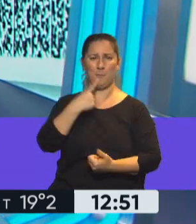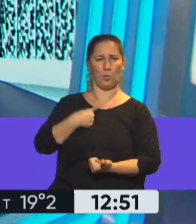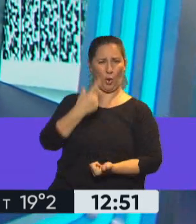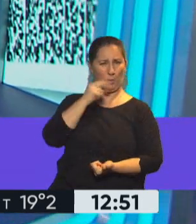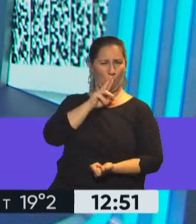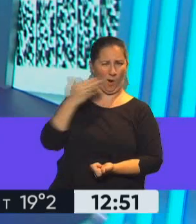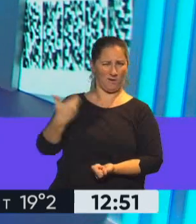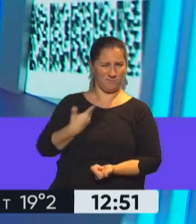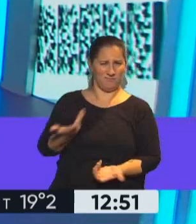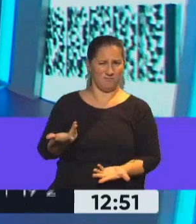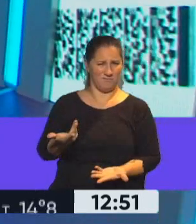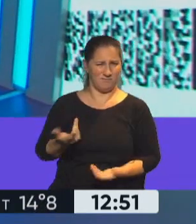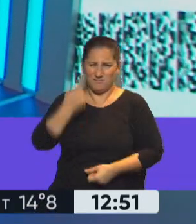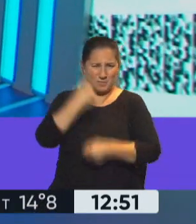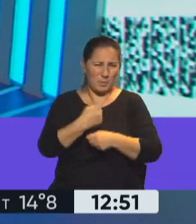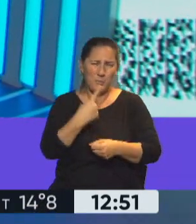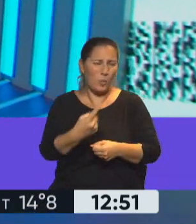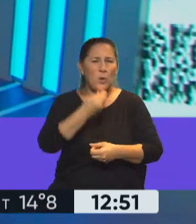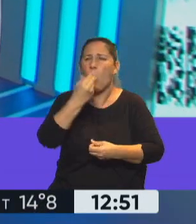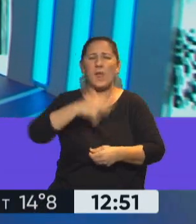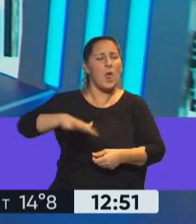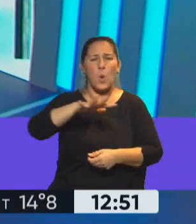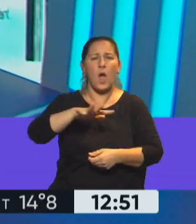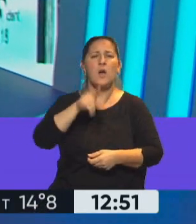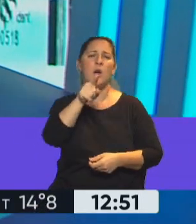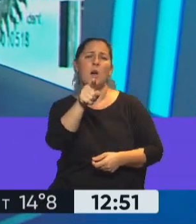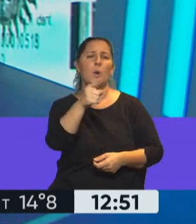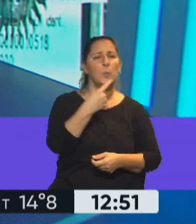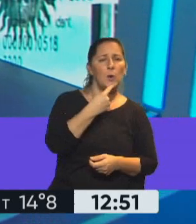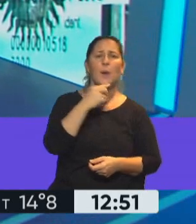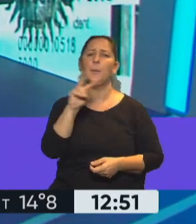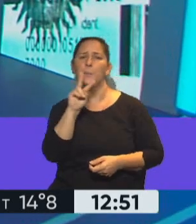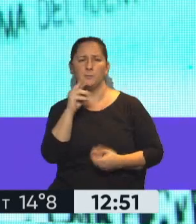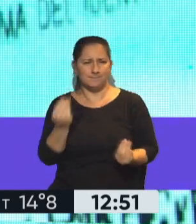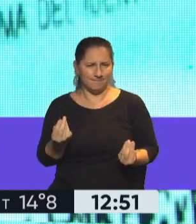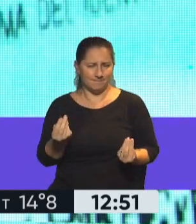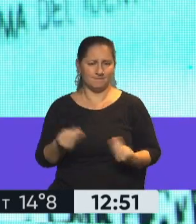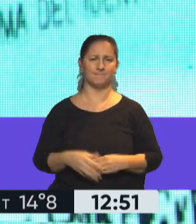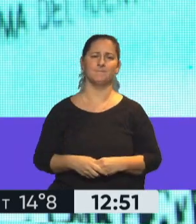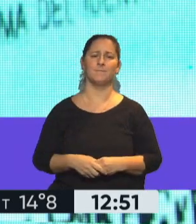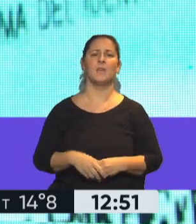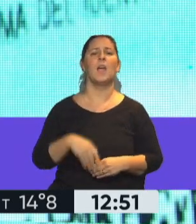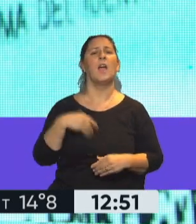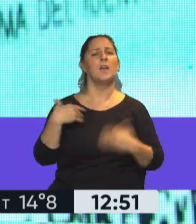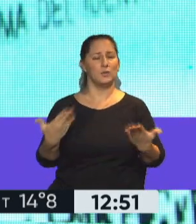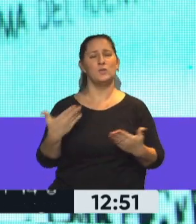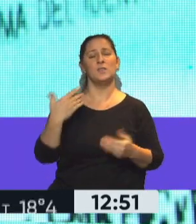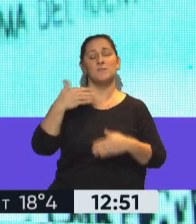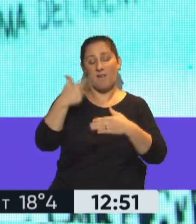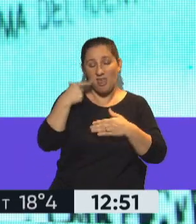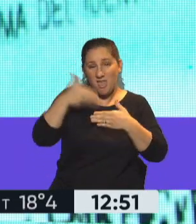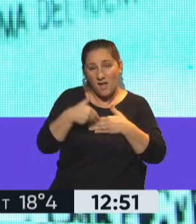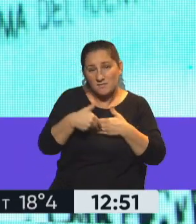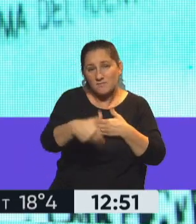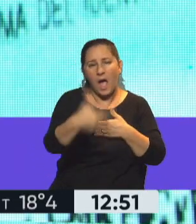cualquier cosa, ¿no? Lo primero que te preguntan en cualquier lado es para varón o para mujer. Bueno, iremos viendo, ¿no?, en estos días de qué manera